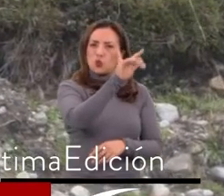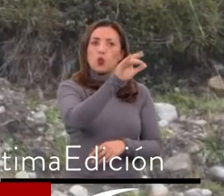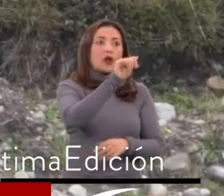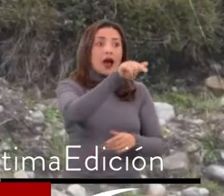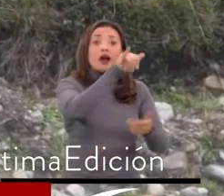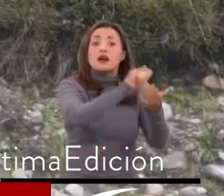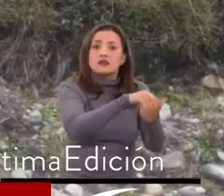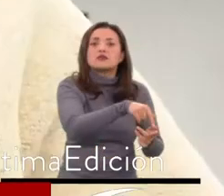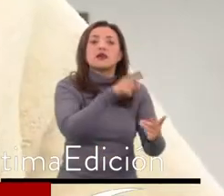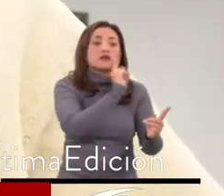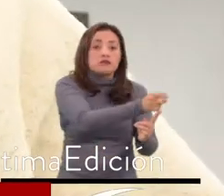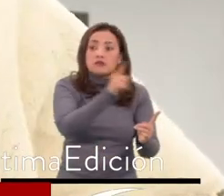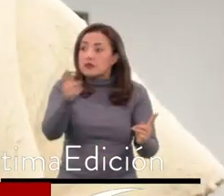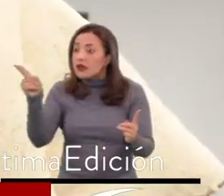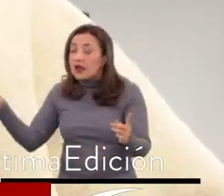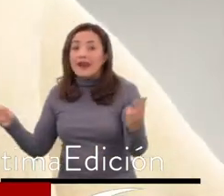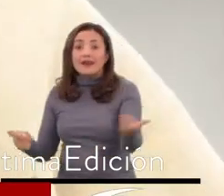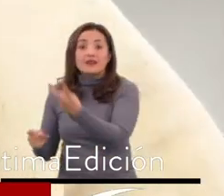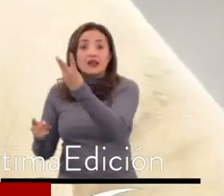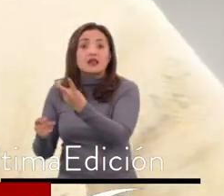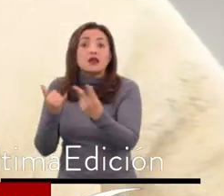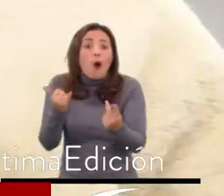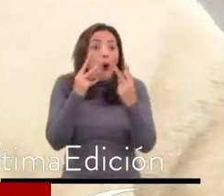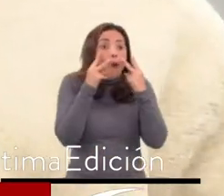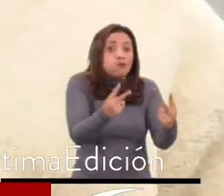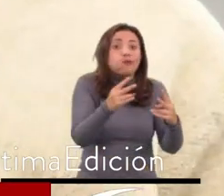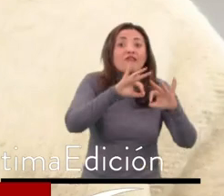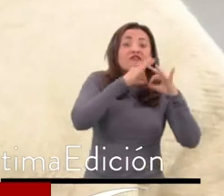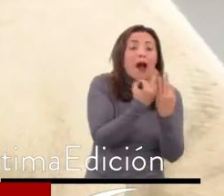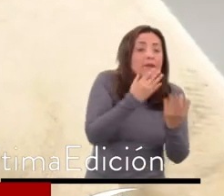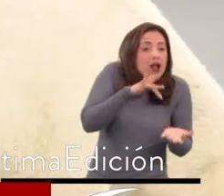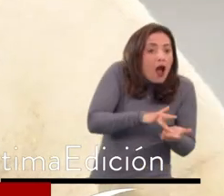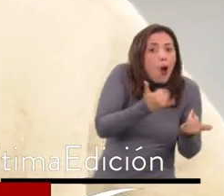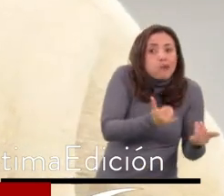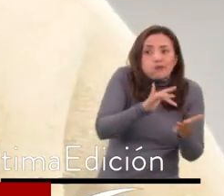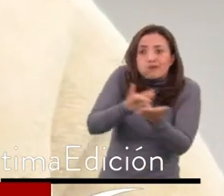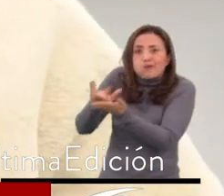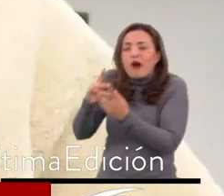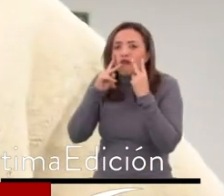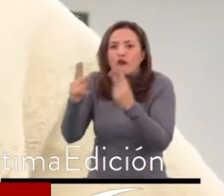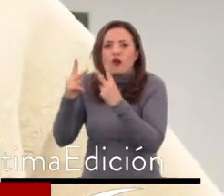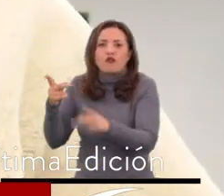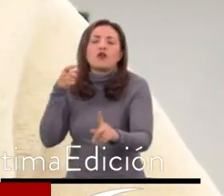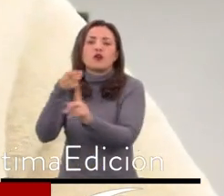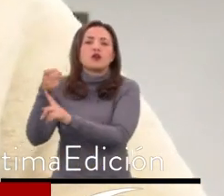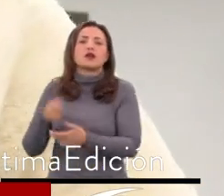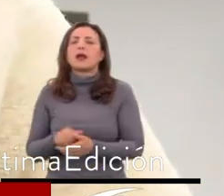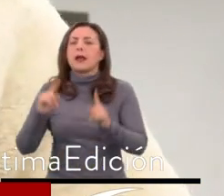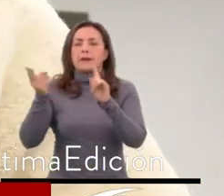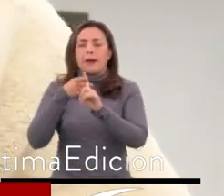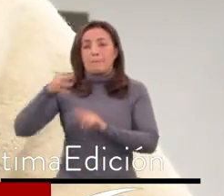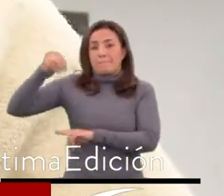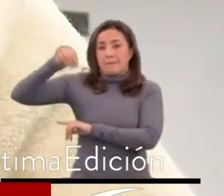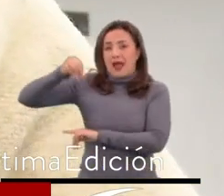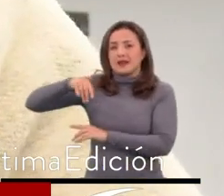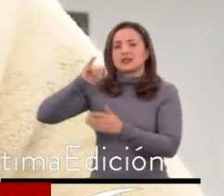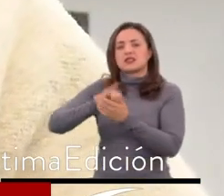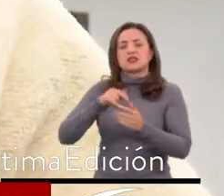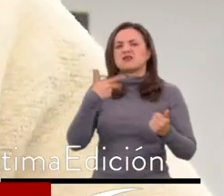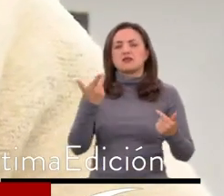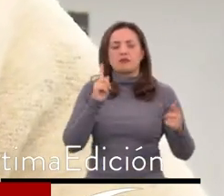a sus familias. Llegan 2 sujetos en una moto el día martes, primero a la casa de Jimmy